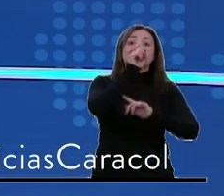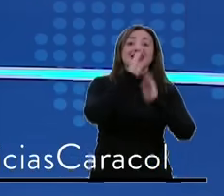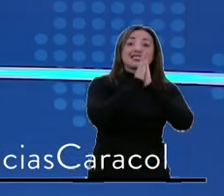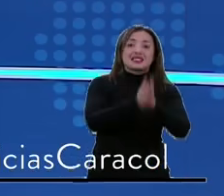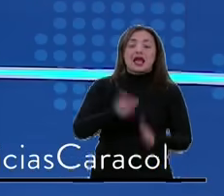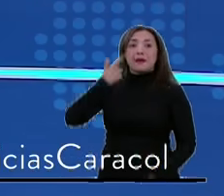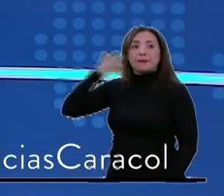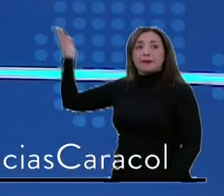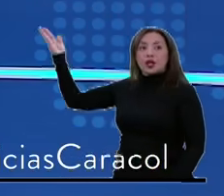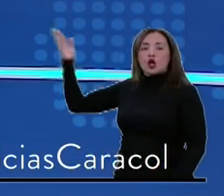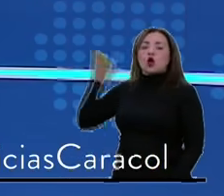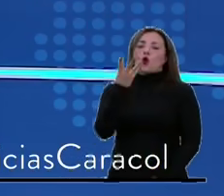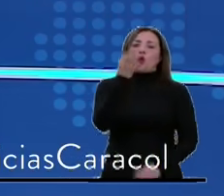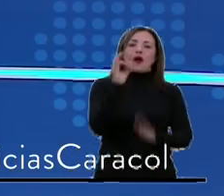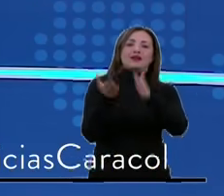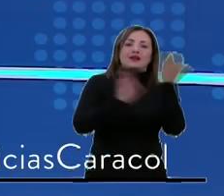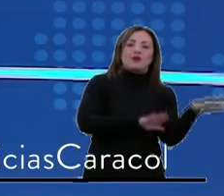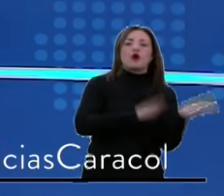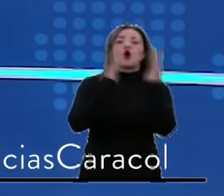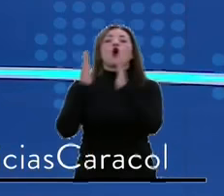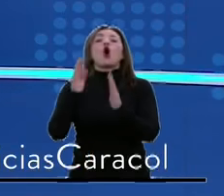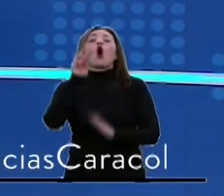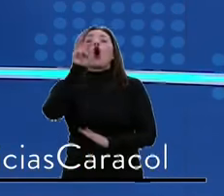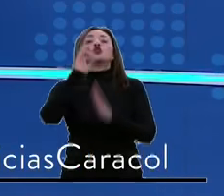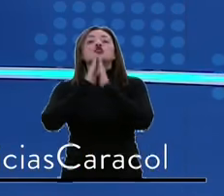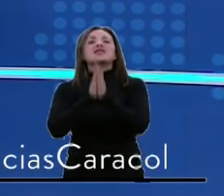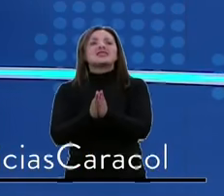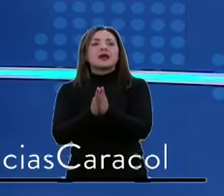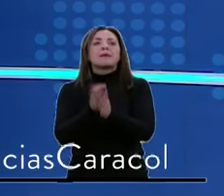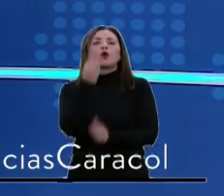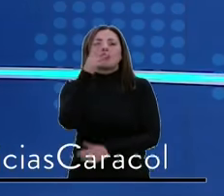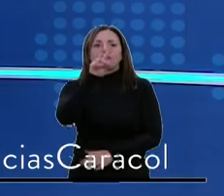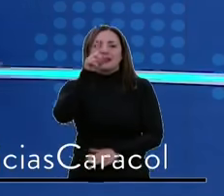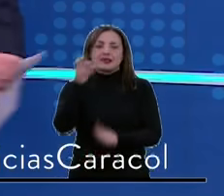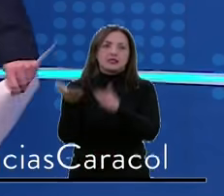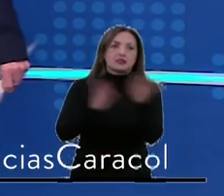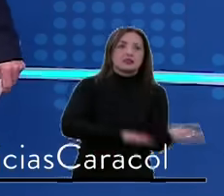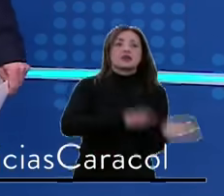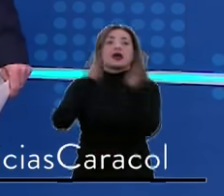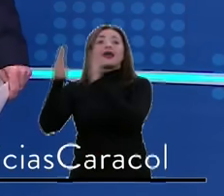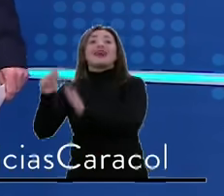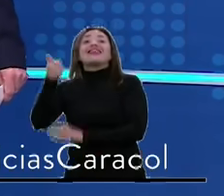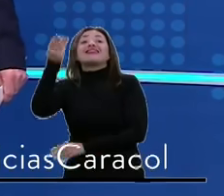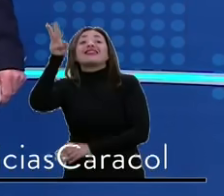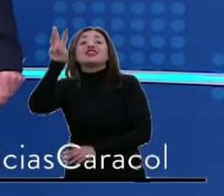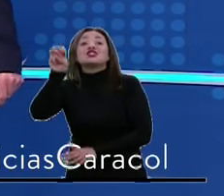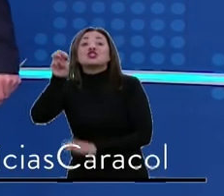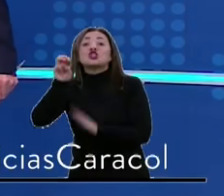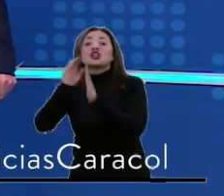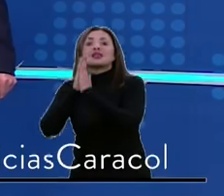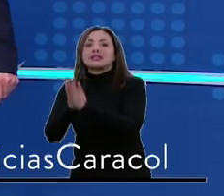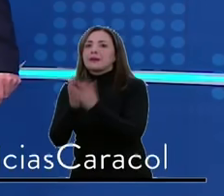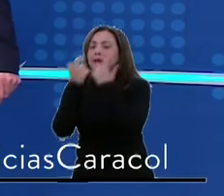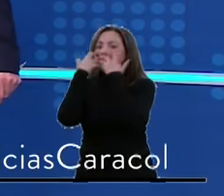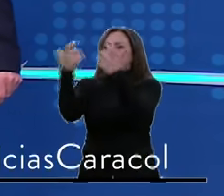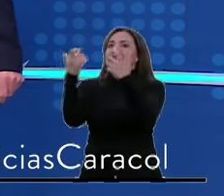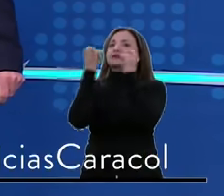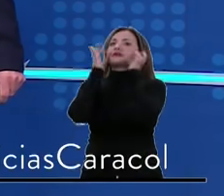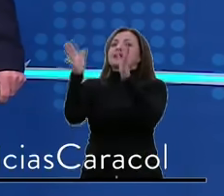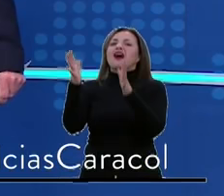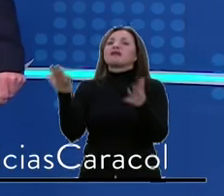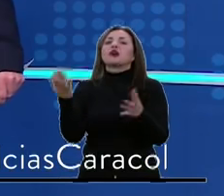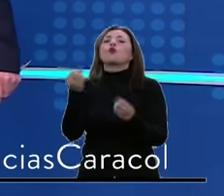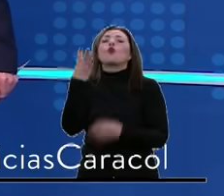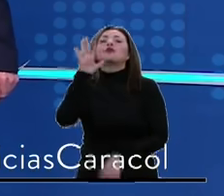día 8 de diciembre de 26 personas que murieron el día 18 de diciembre quizás es el más dramático juan diego